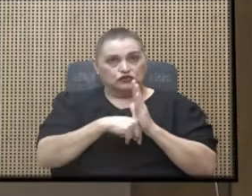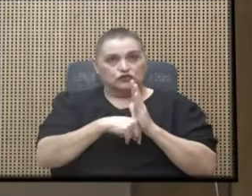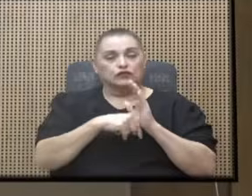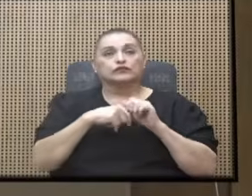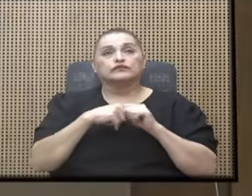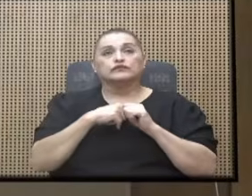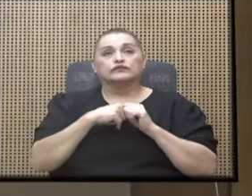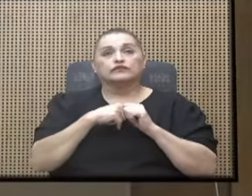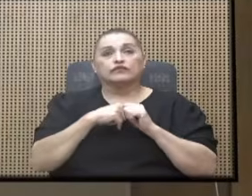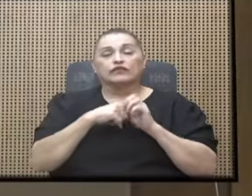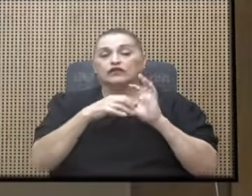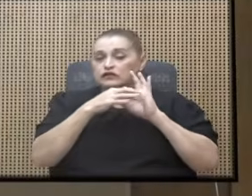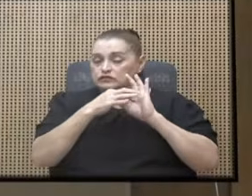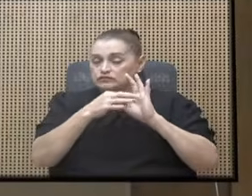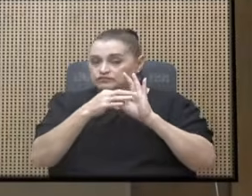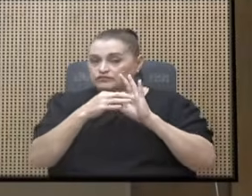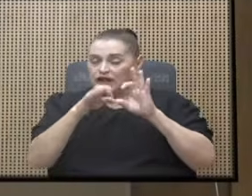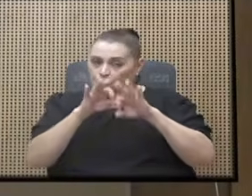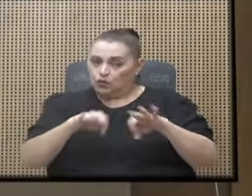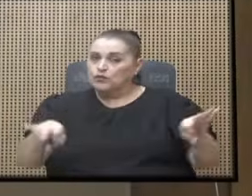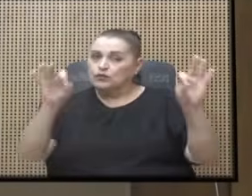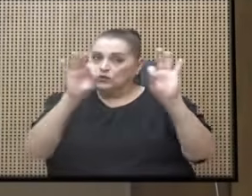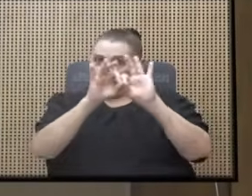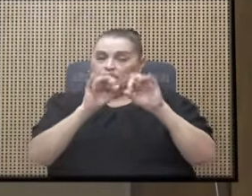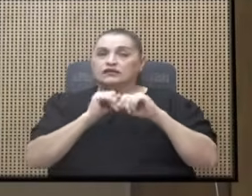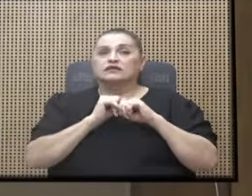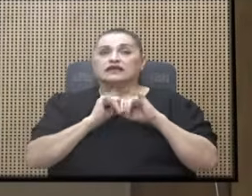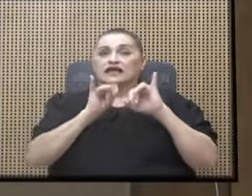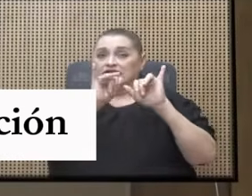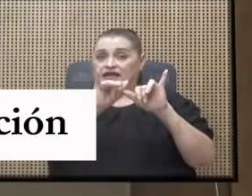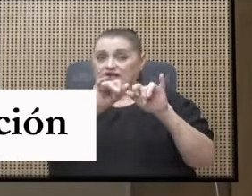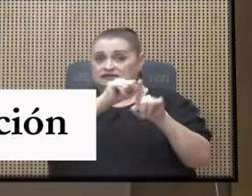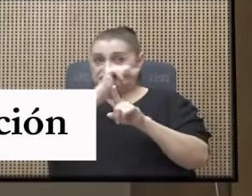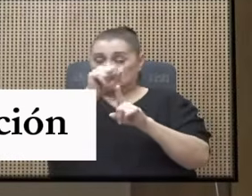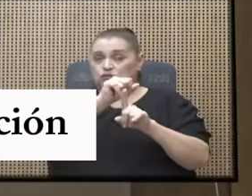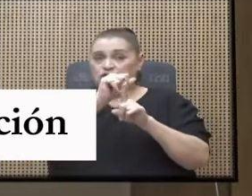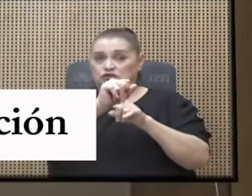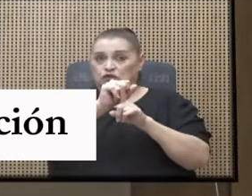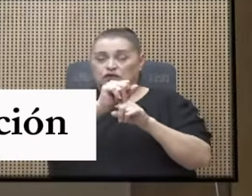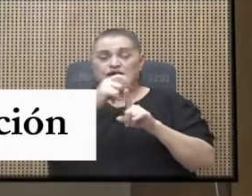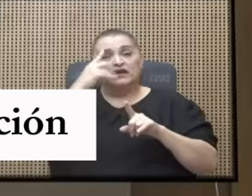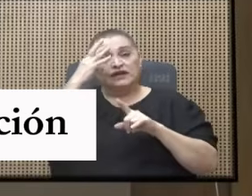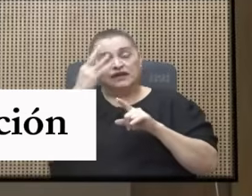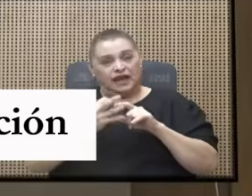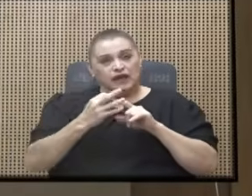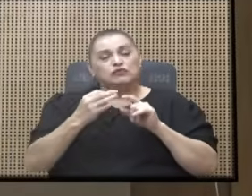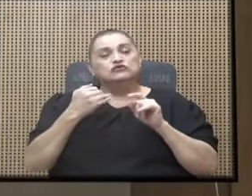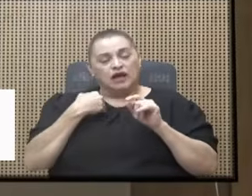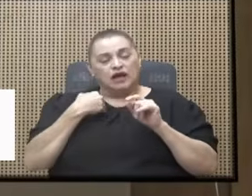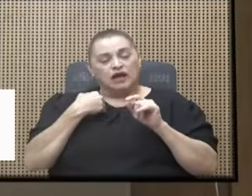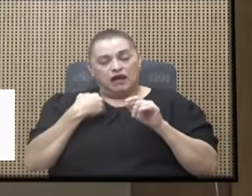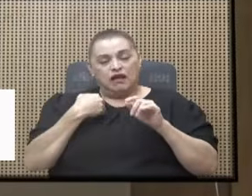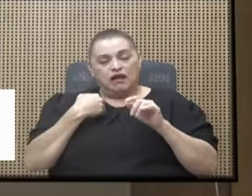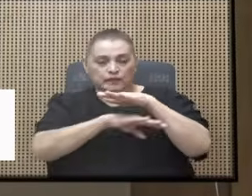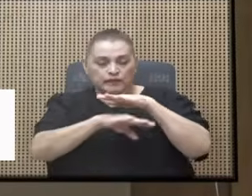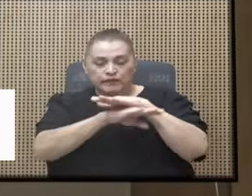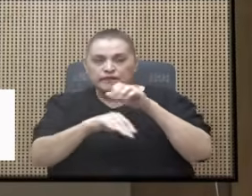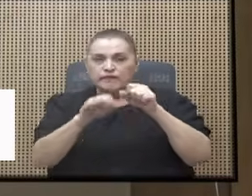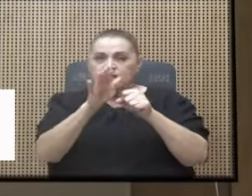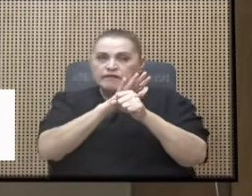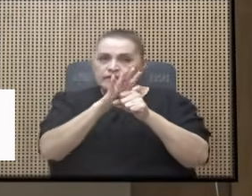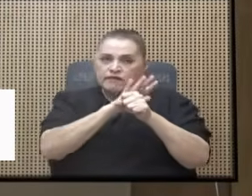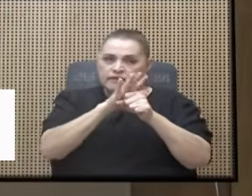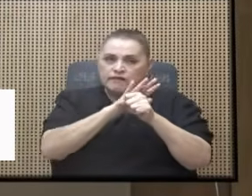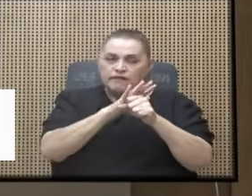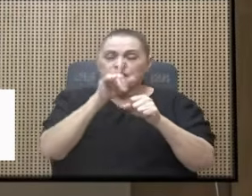en lo pertinente. Y en este caso, creemos que hay suficiente fundamentación para que esta